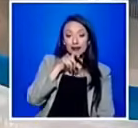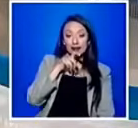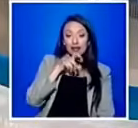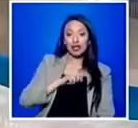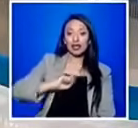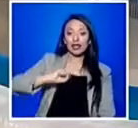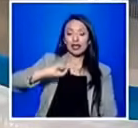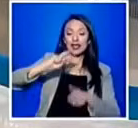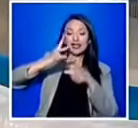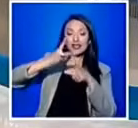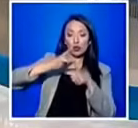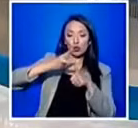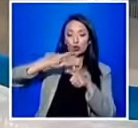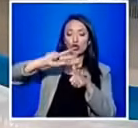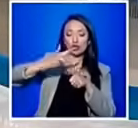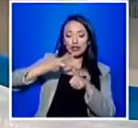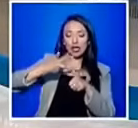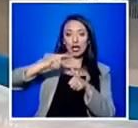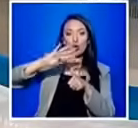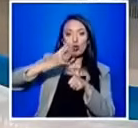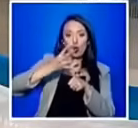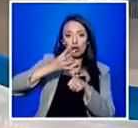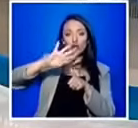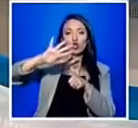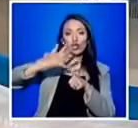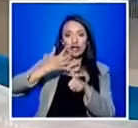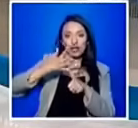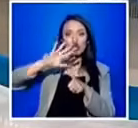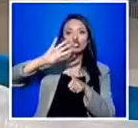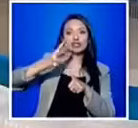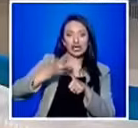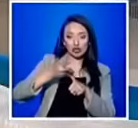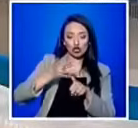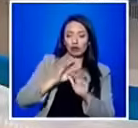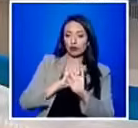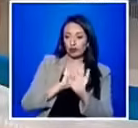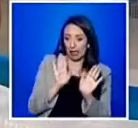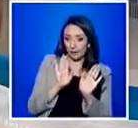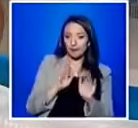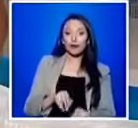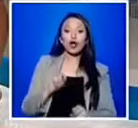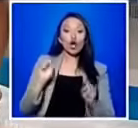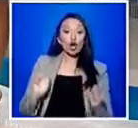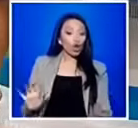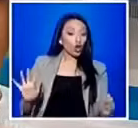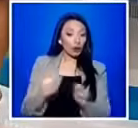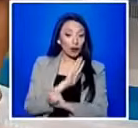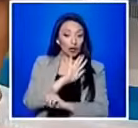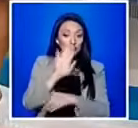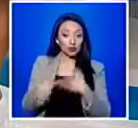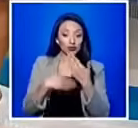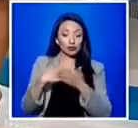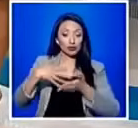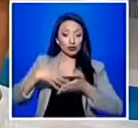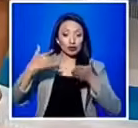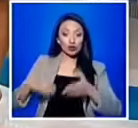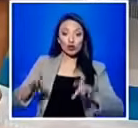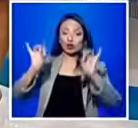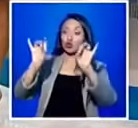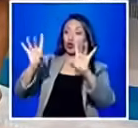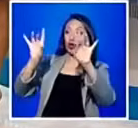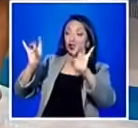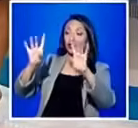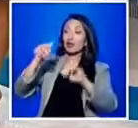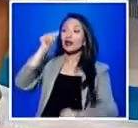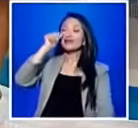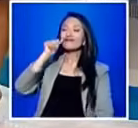y los de educación general básica elemental de segundo, tercero y cuarto grado, y con esto ya completaríamos a todos los estudiantes. Así que mucha suerte,